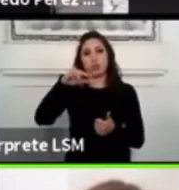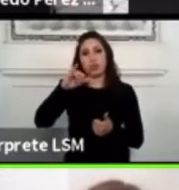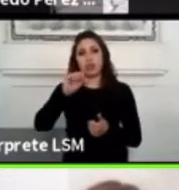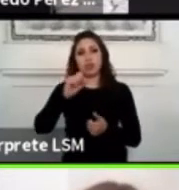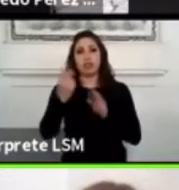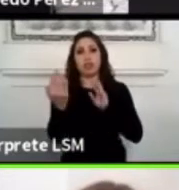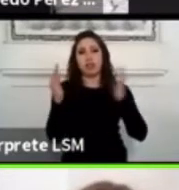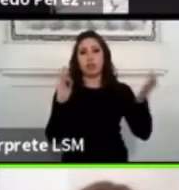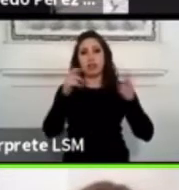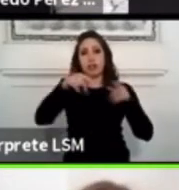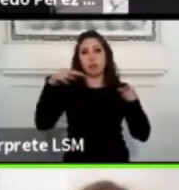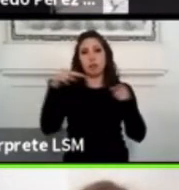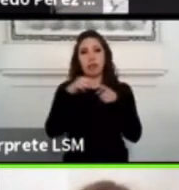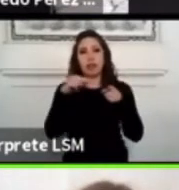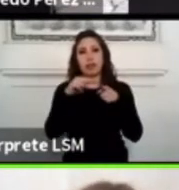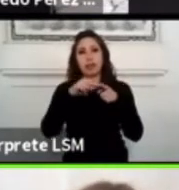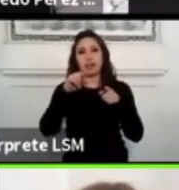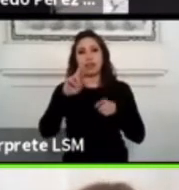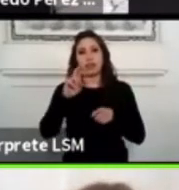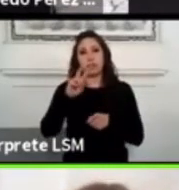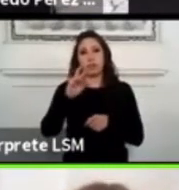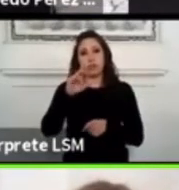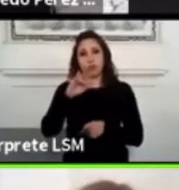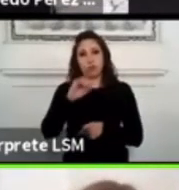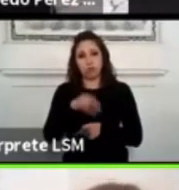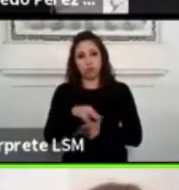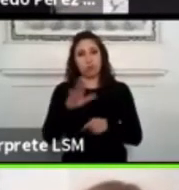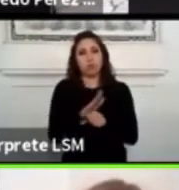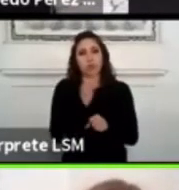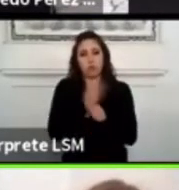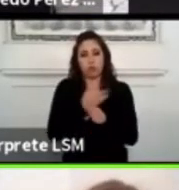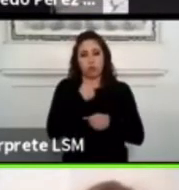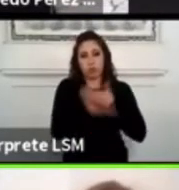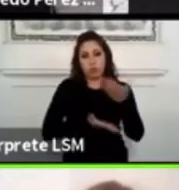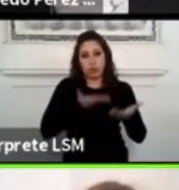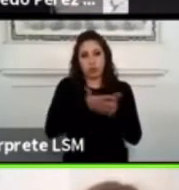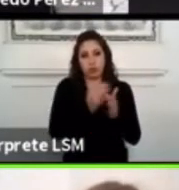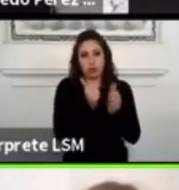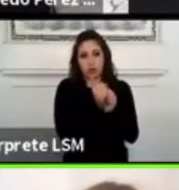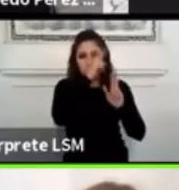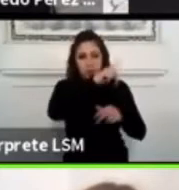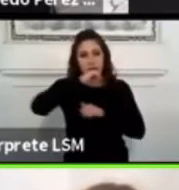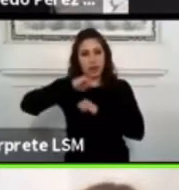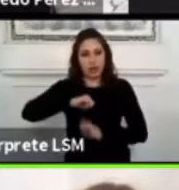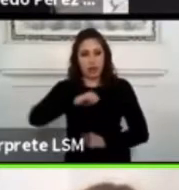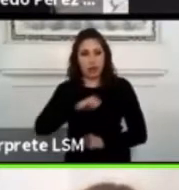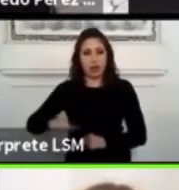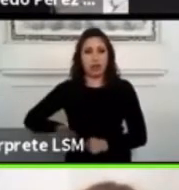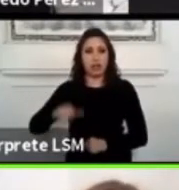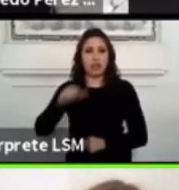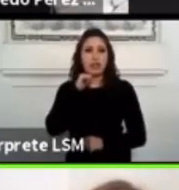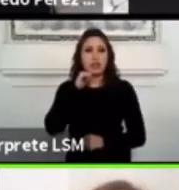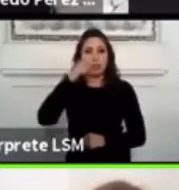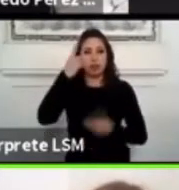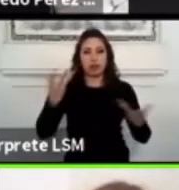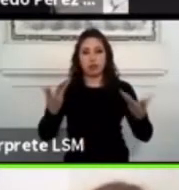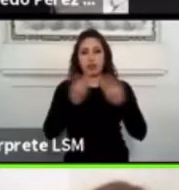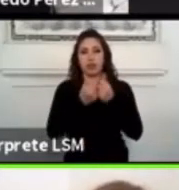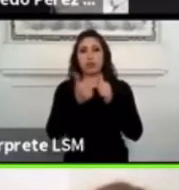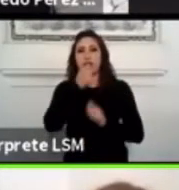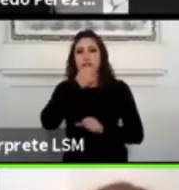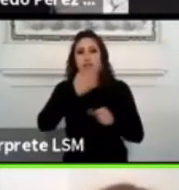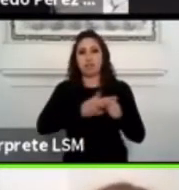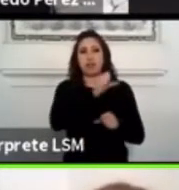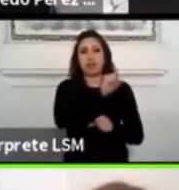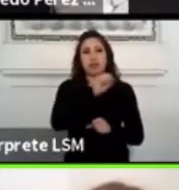Revolución. Es por eso que a través de la presente proposición pretendemos exhortar al alcalde de Azcapotzalco para que de manera coordinada con la Secretaría de Seguridad